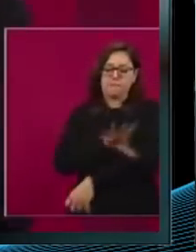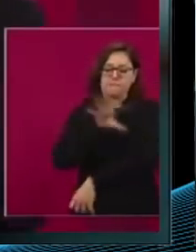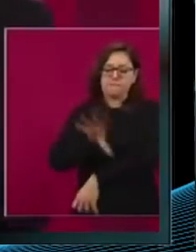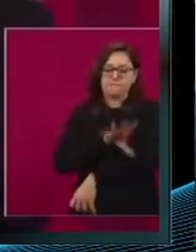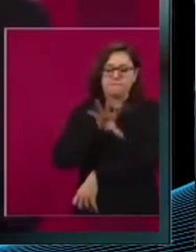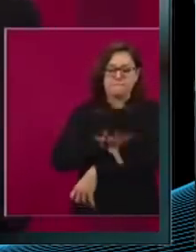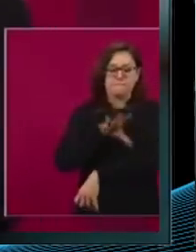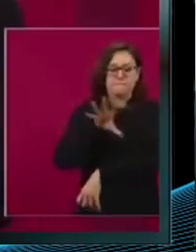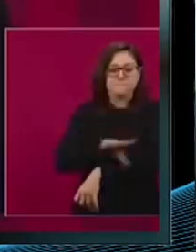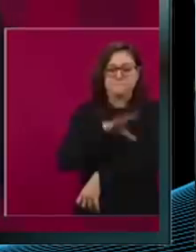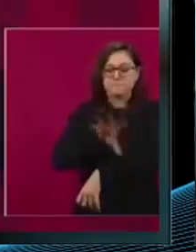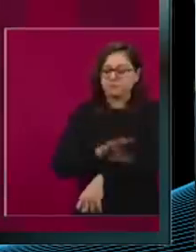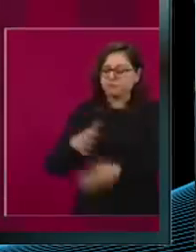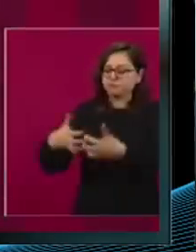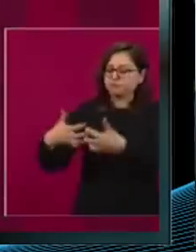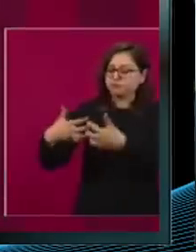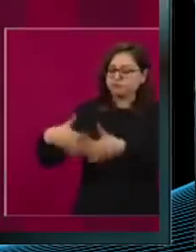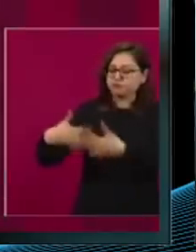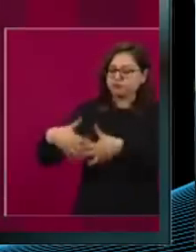energía